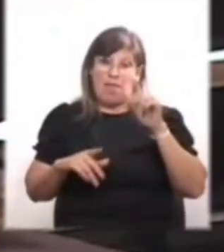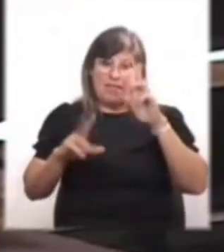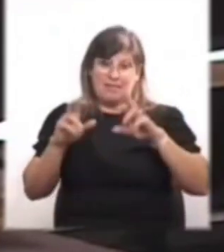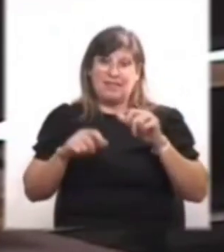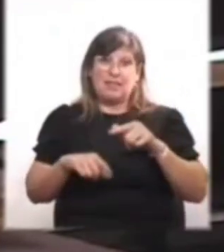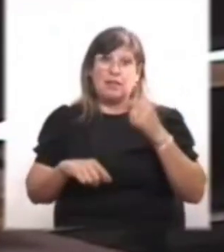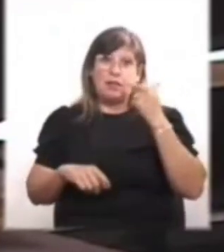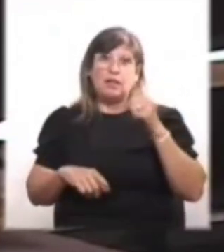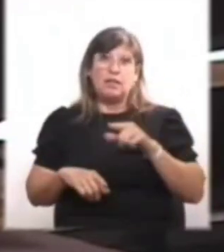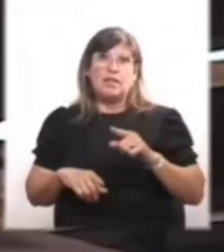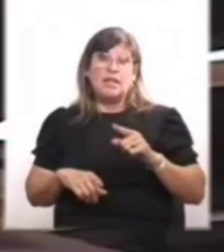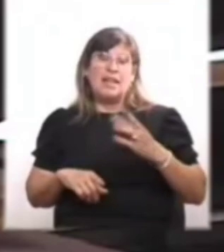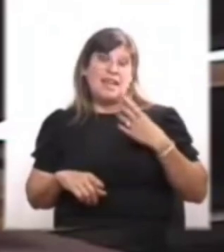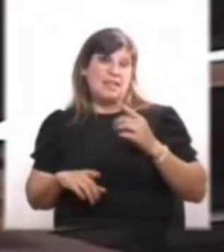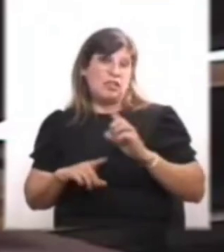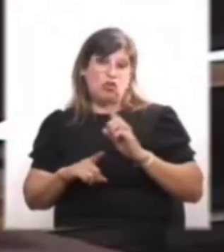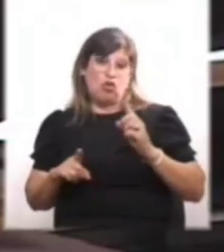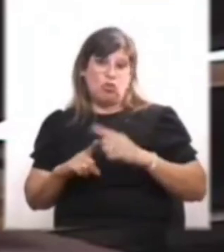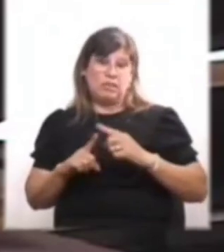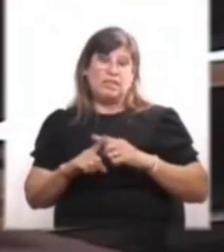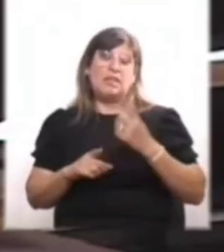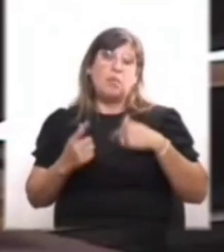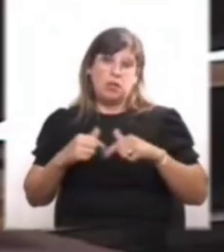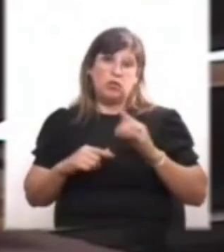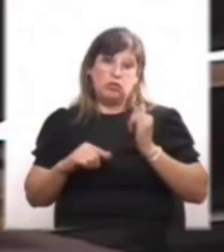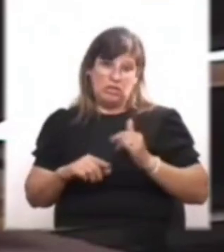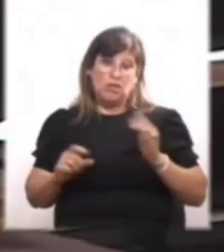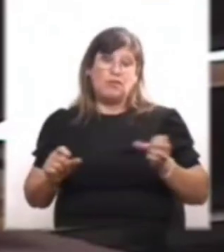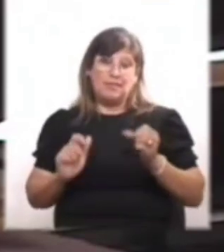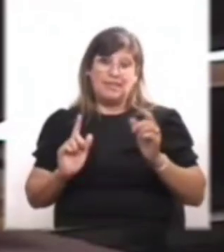él dice que la dirección no existe, pero de hecho lo hacía.